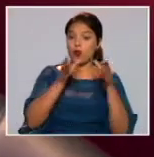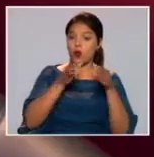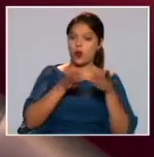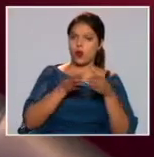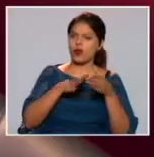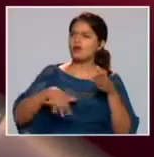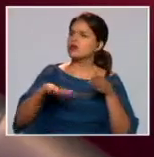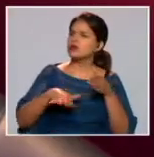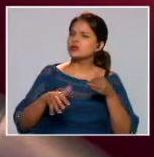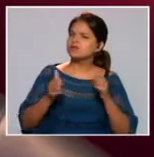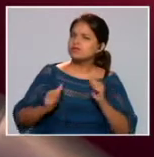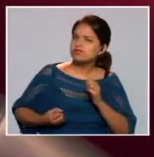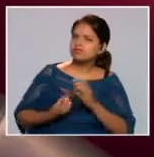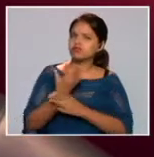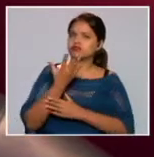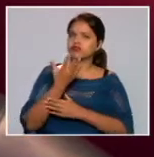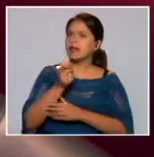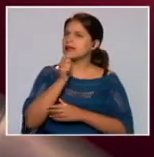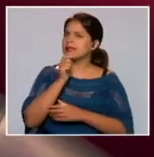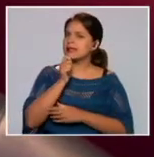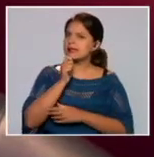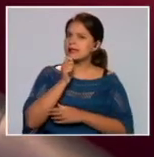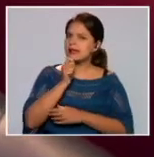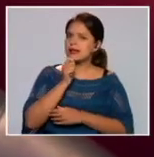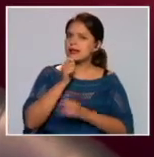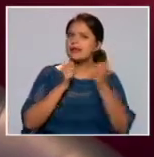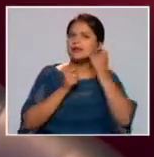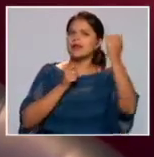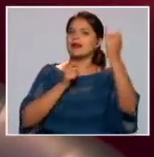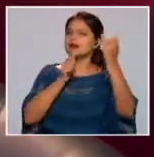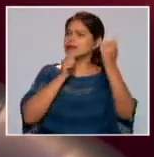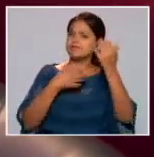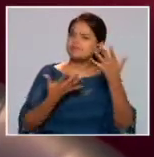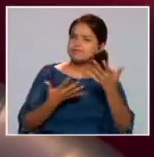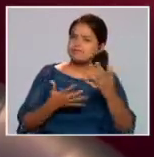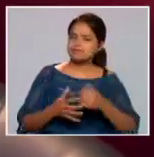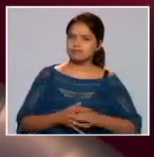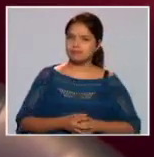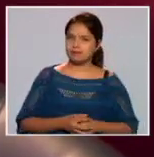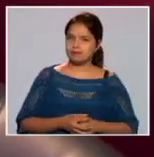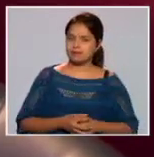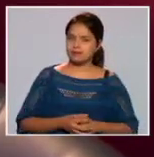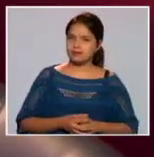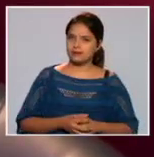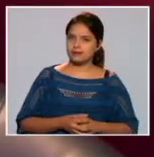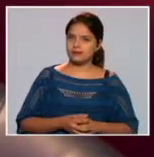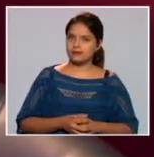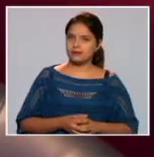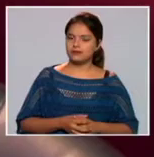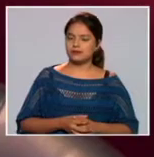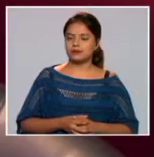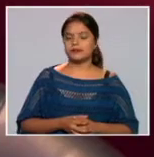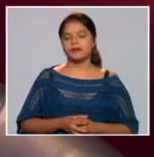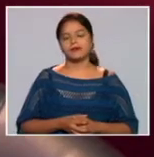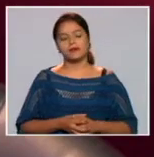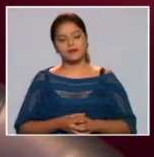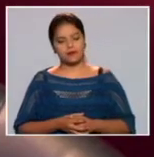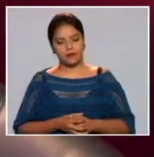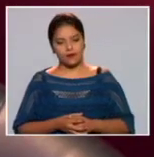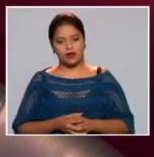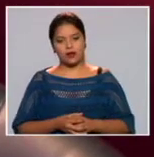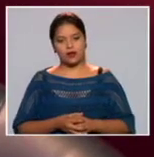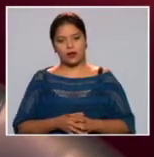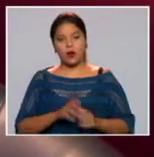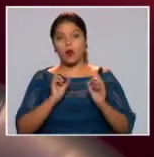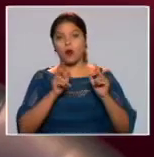de Dónde surge y de Quién sería la idea de este de esta corporación como tal bueno bataclan